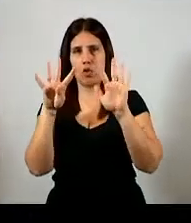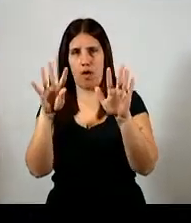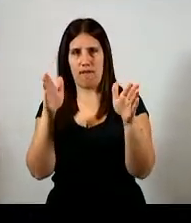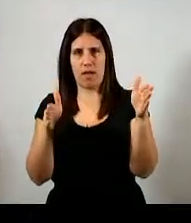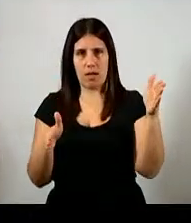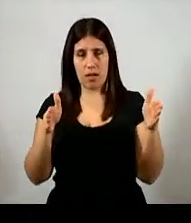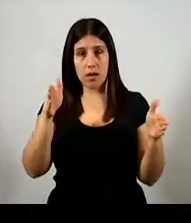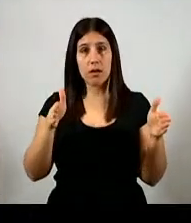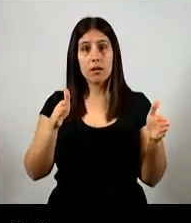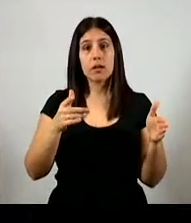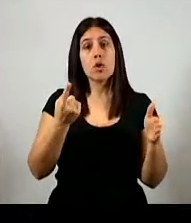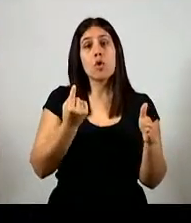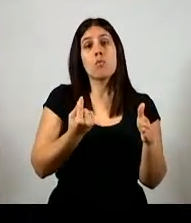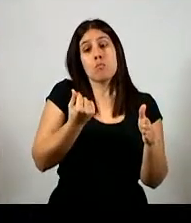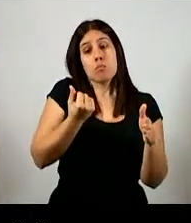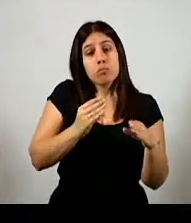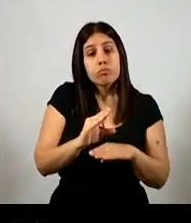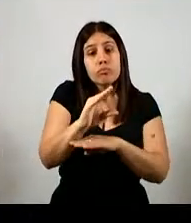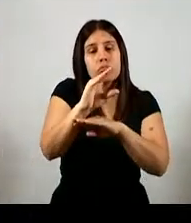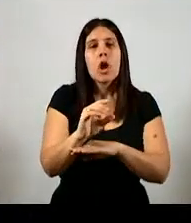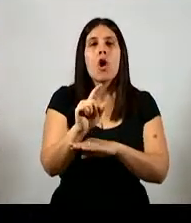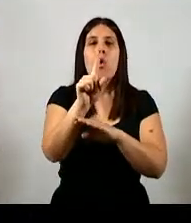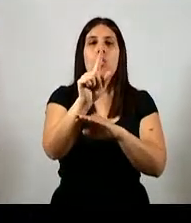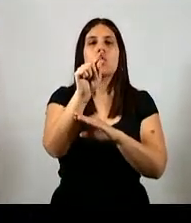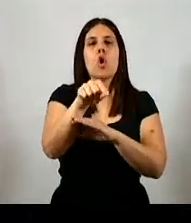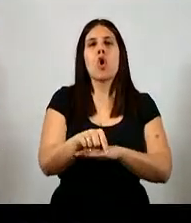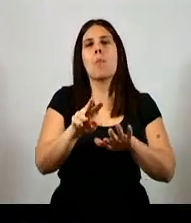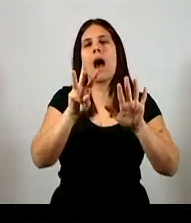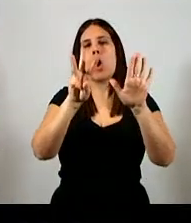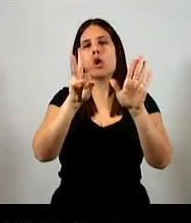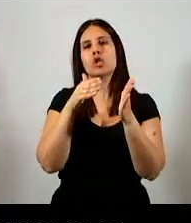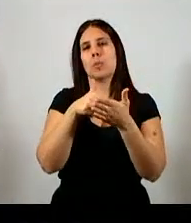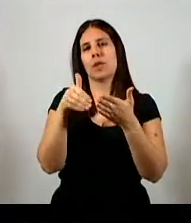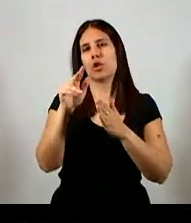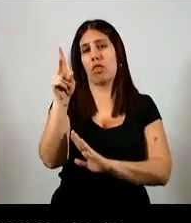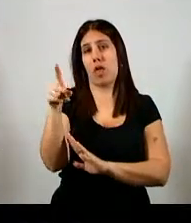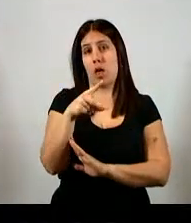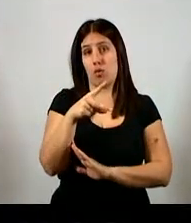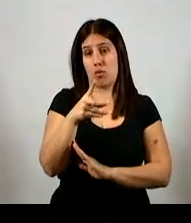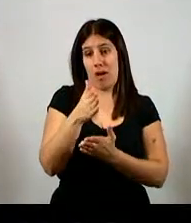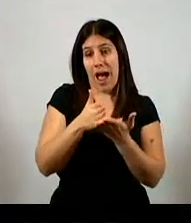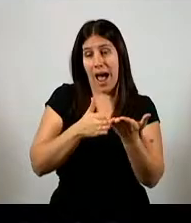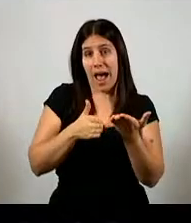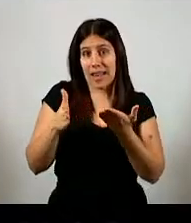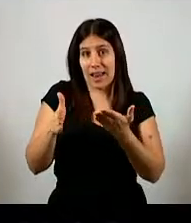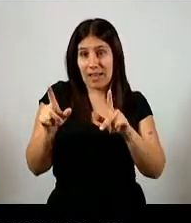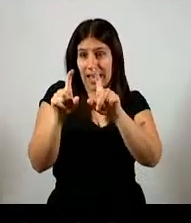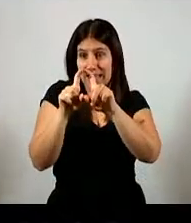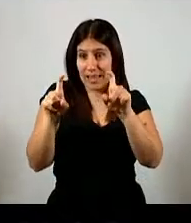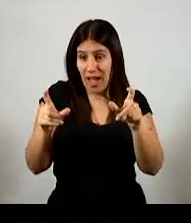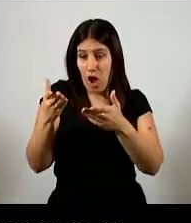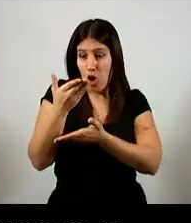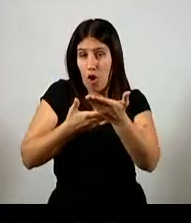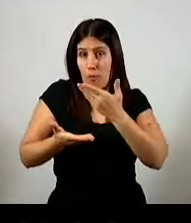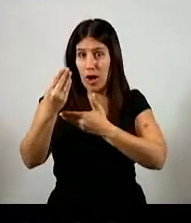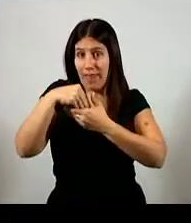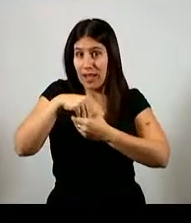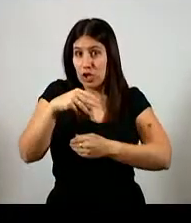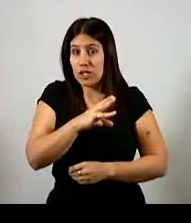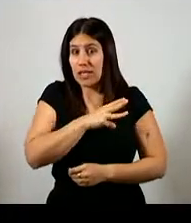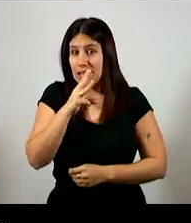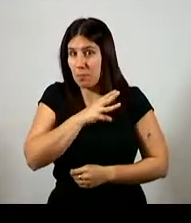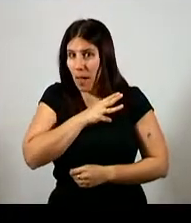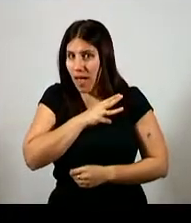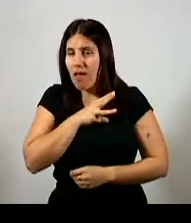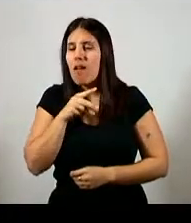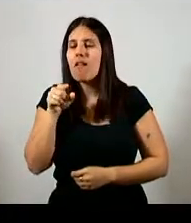Invertiremos 1,8 millones de euros para que, a través de las entidades colaboradoras del SEXPE, los beneficiarios